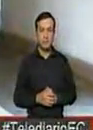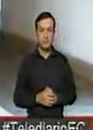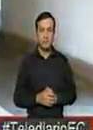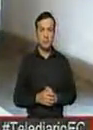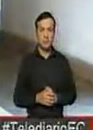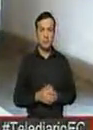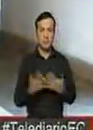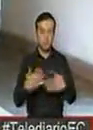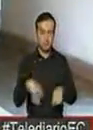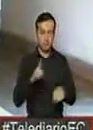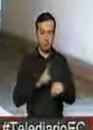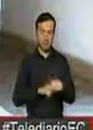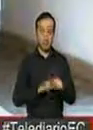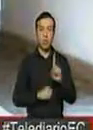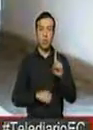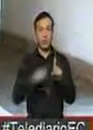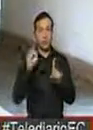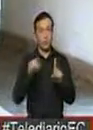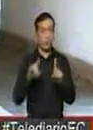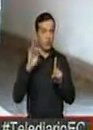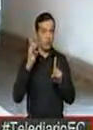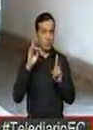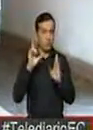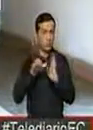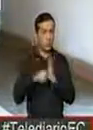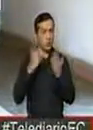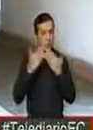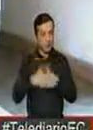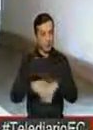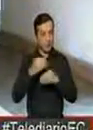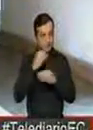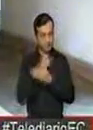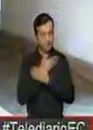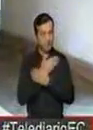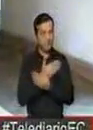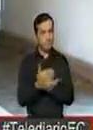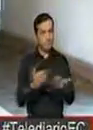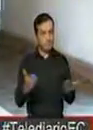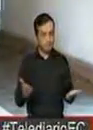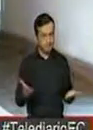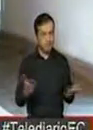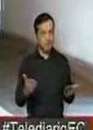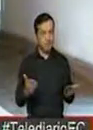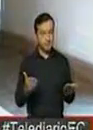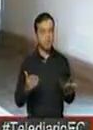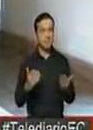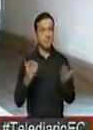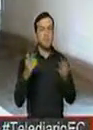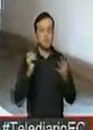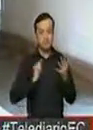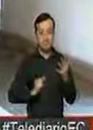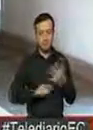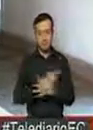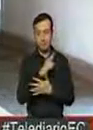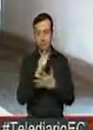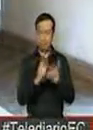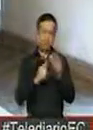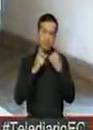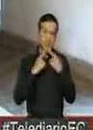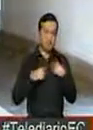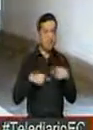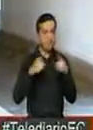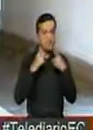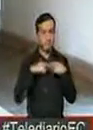Cuando son las 13 horas con 18 minutos, de esta manera cerramos esta transmisión desde el Palacio de Gobierno. Detalles de estos anuncios